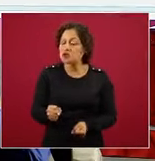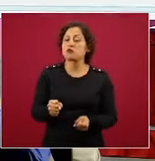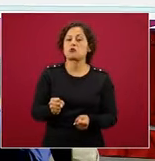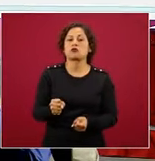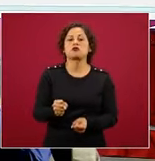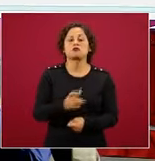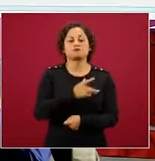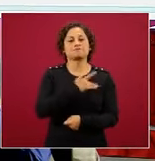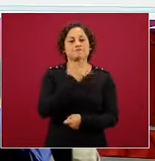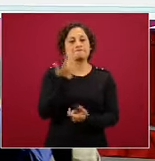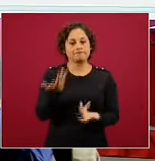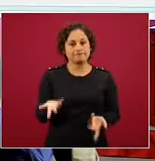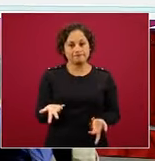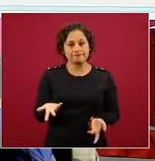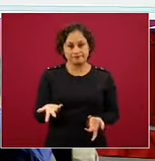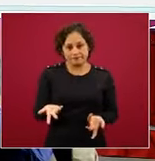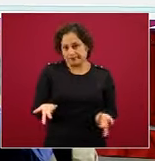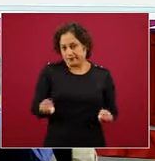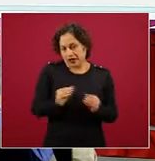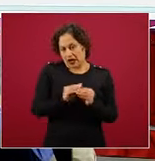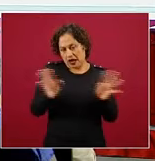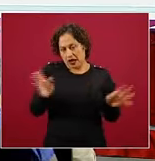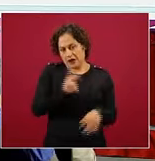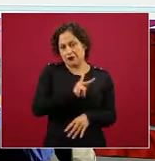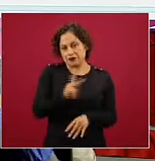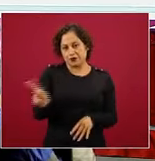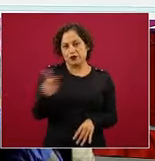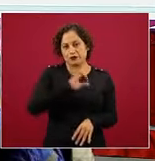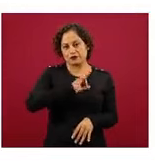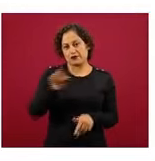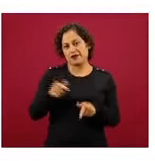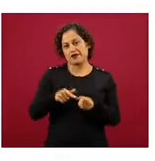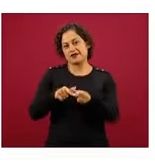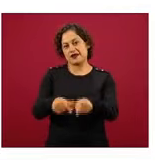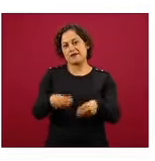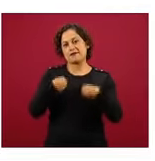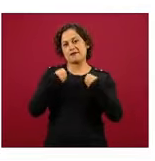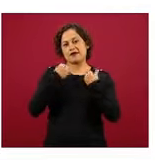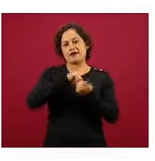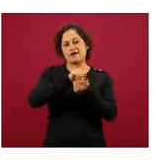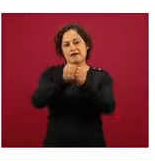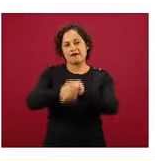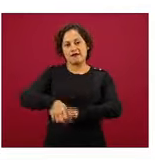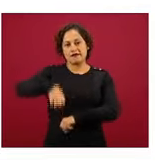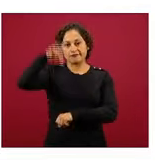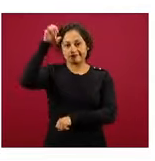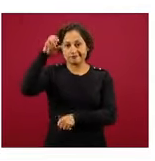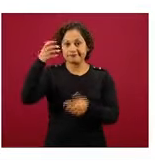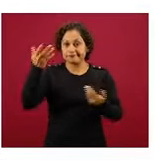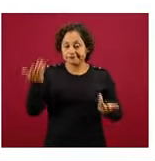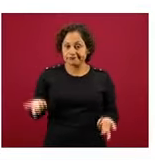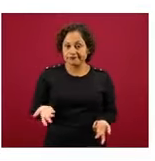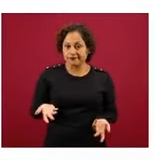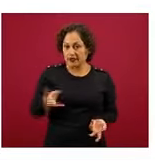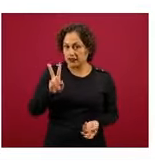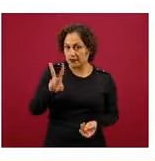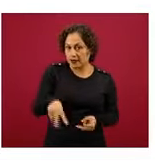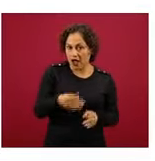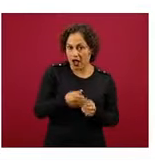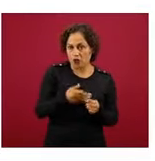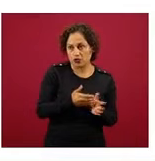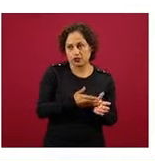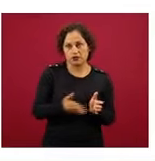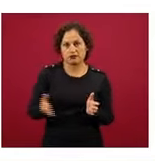Todos los que tengamos la suerte de alcanzar la edad avanzada, si las cosas siguen como están, y no pueden seguir como están, esto tiene que